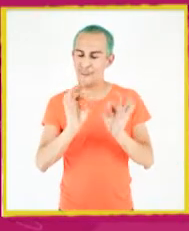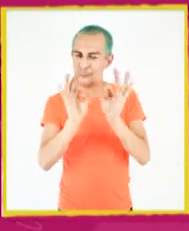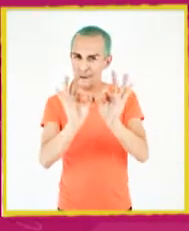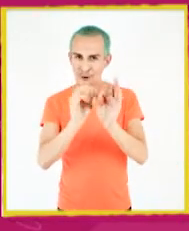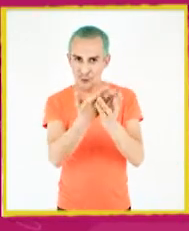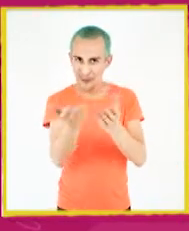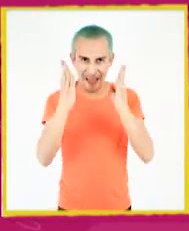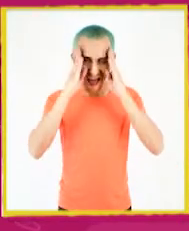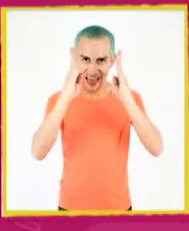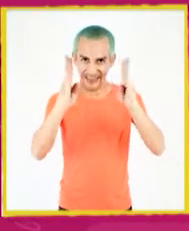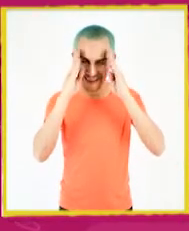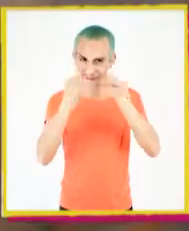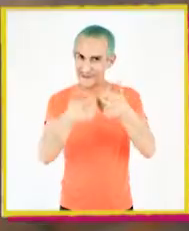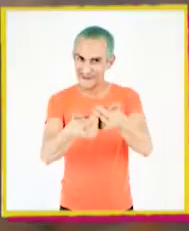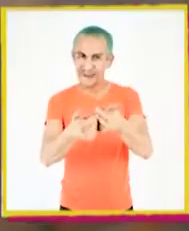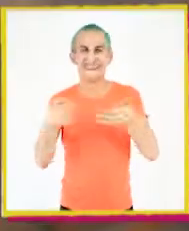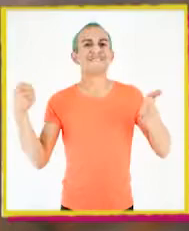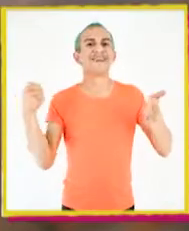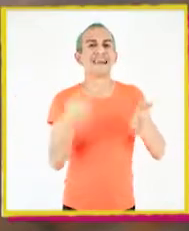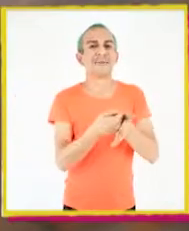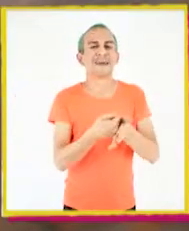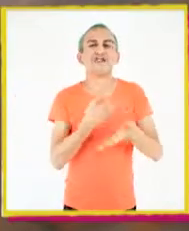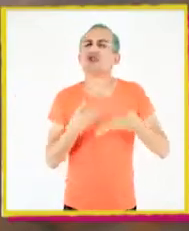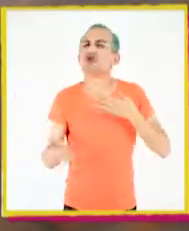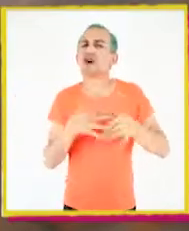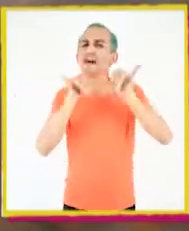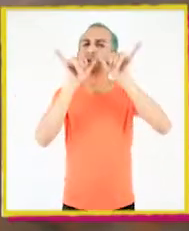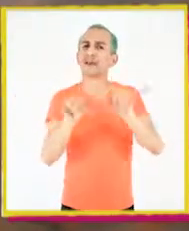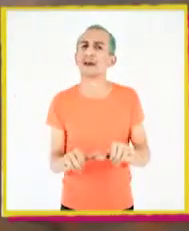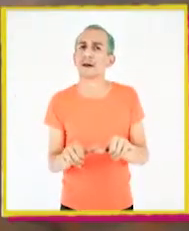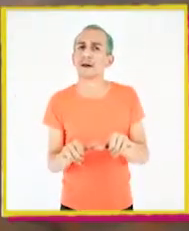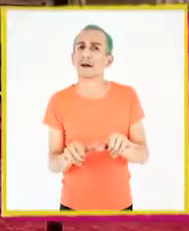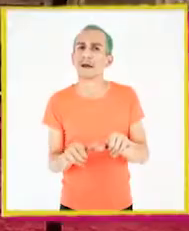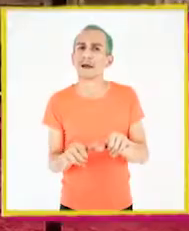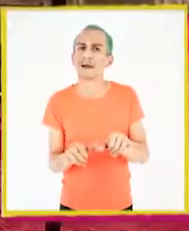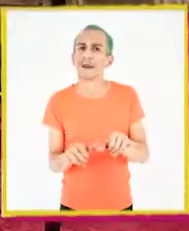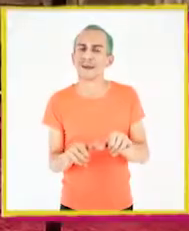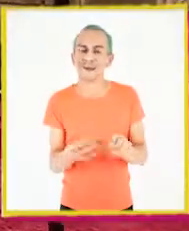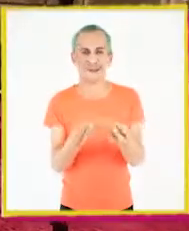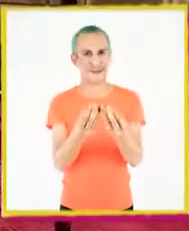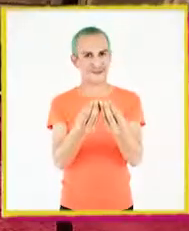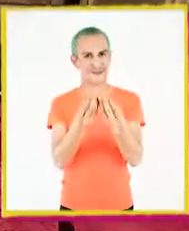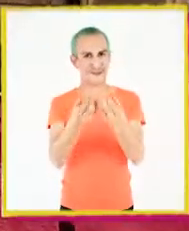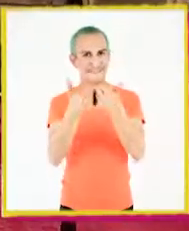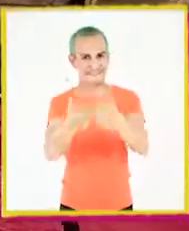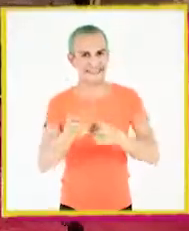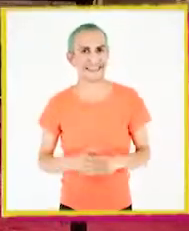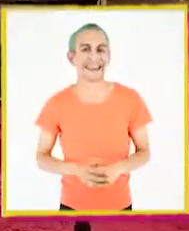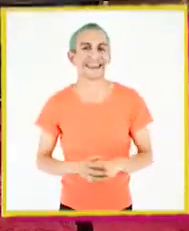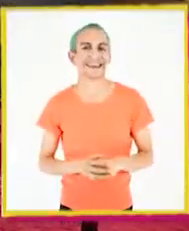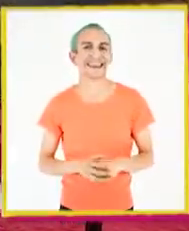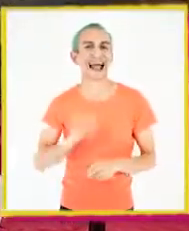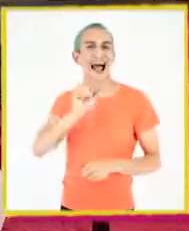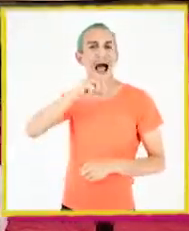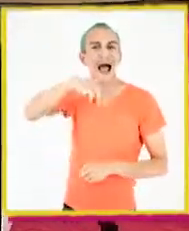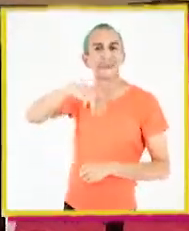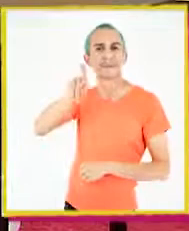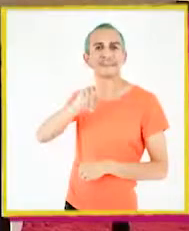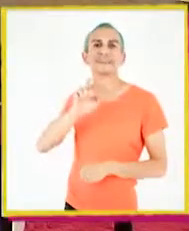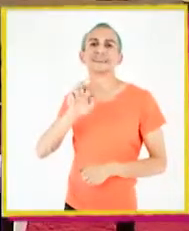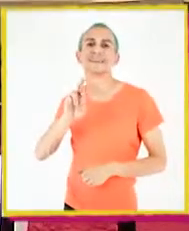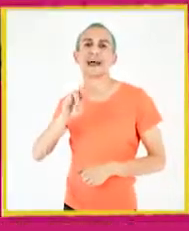excelente. Han estado muy atentos. Y finalmente, ¿dónde se quedó? Muy bien, en